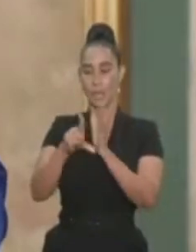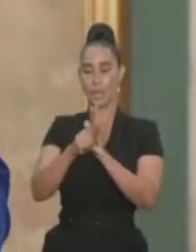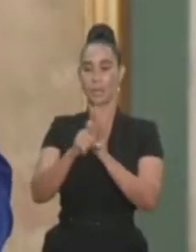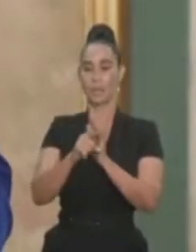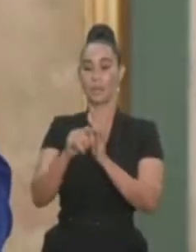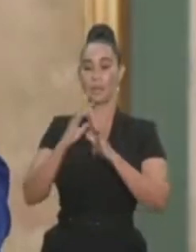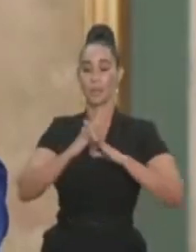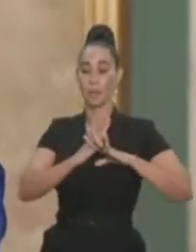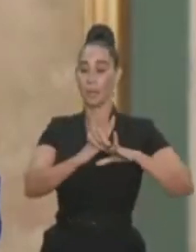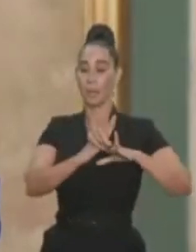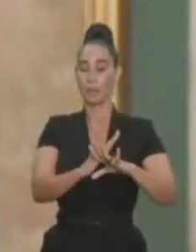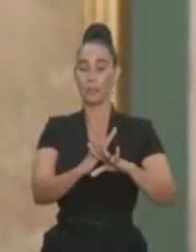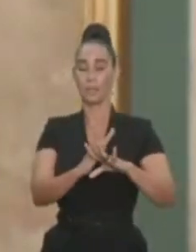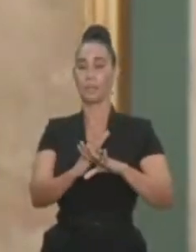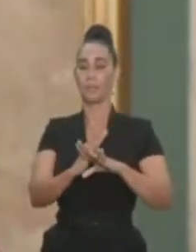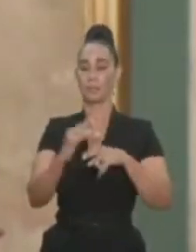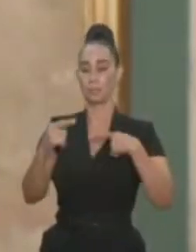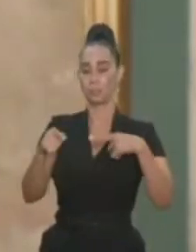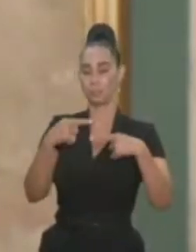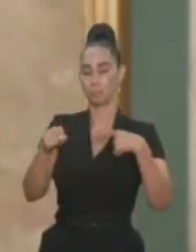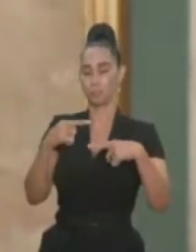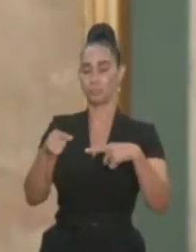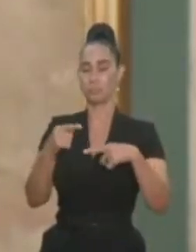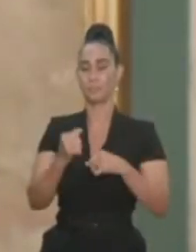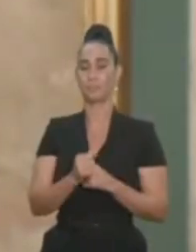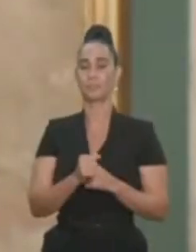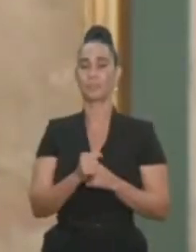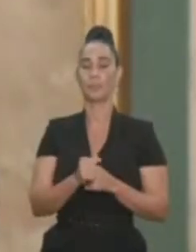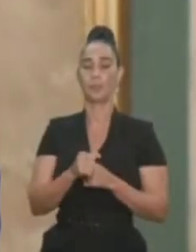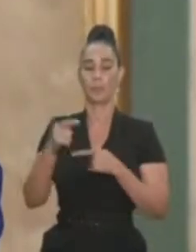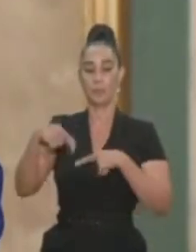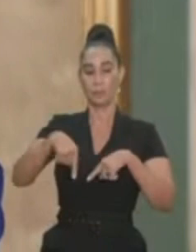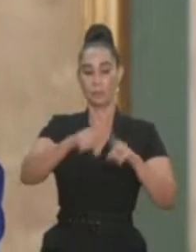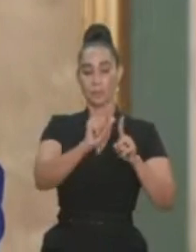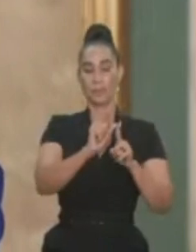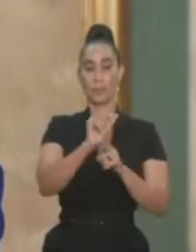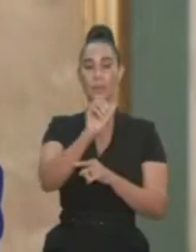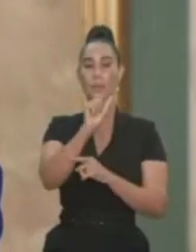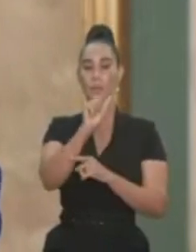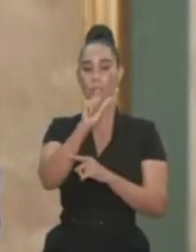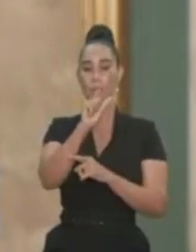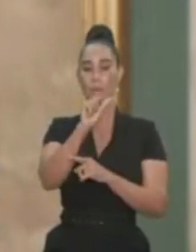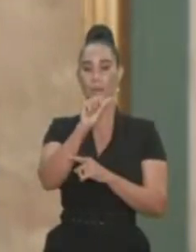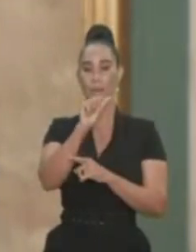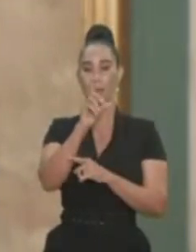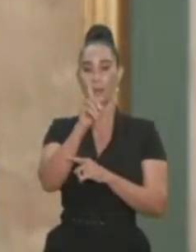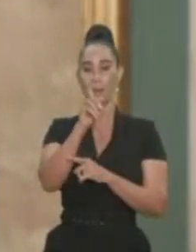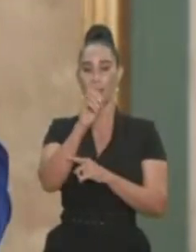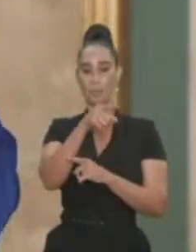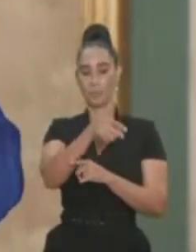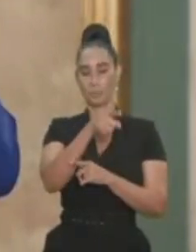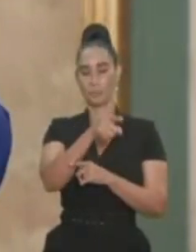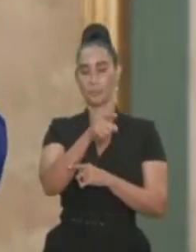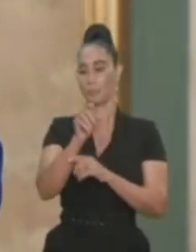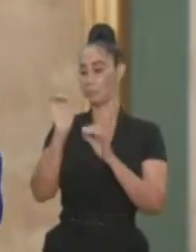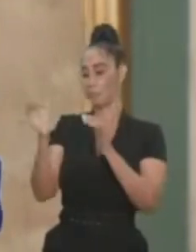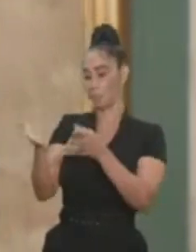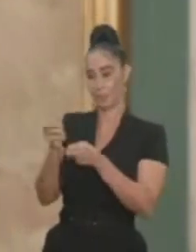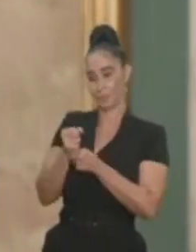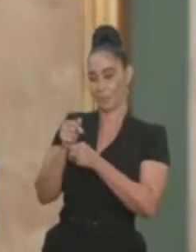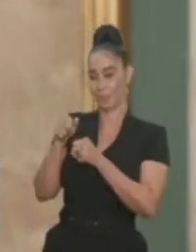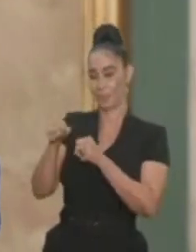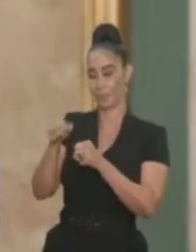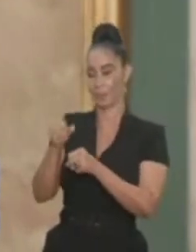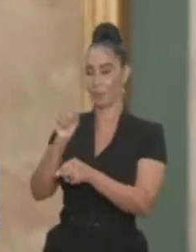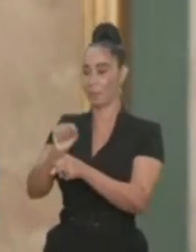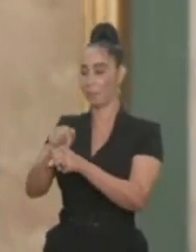que va a evitar cualquier pleito también. Y utilizaron a Orlando durante, y se quedaron con Orlando